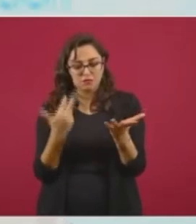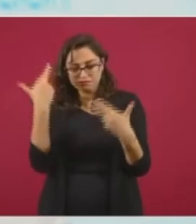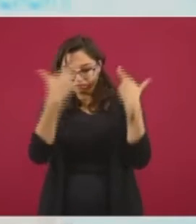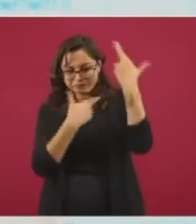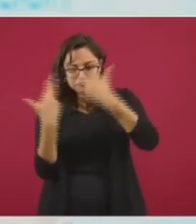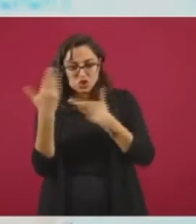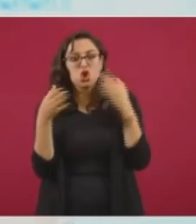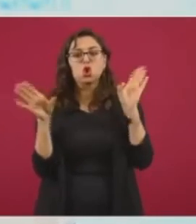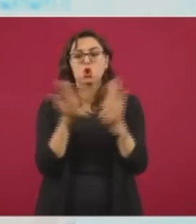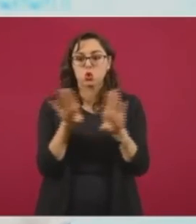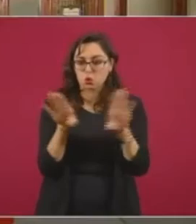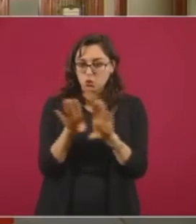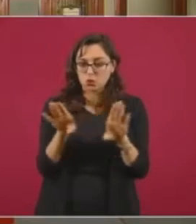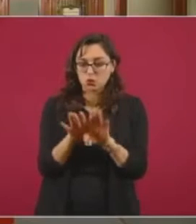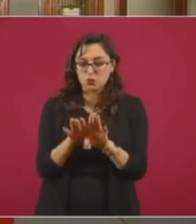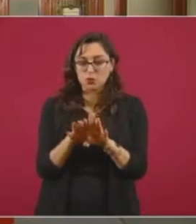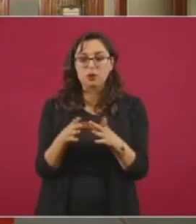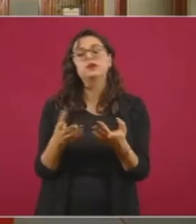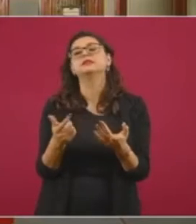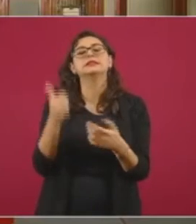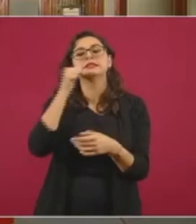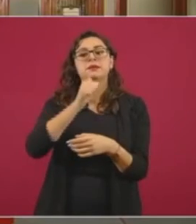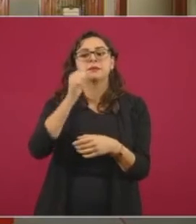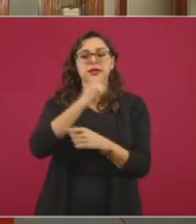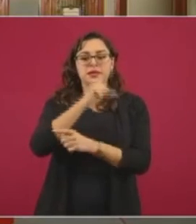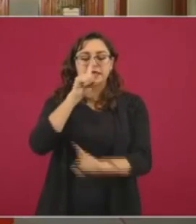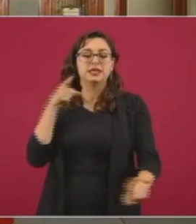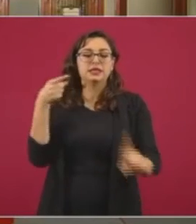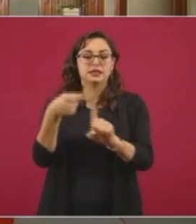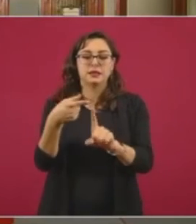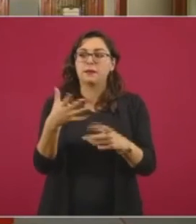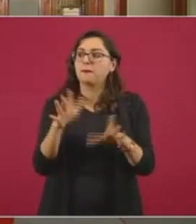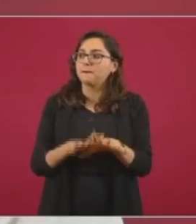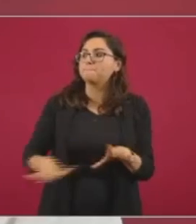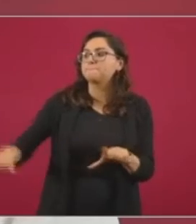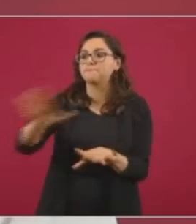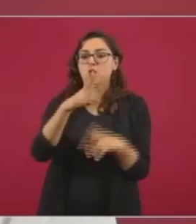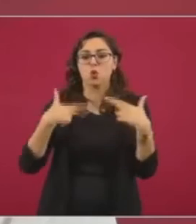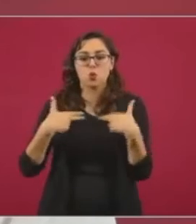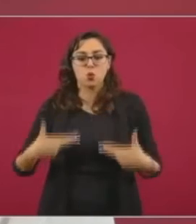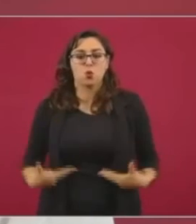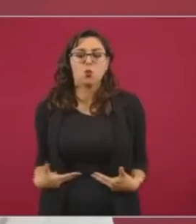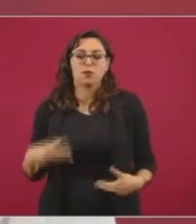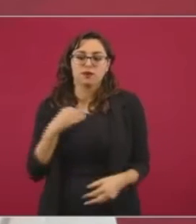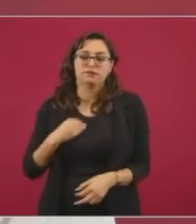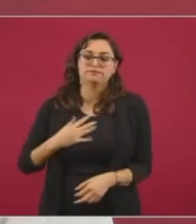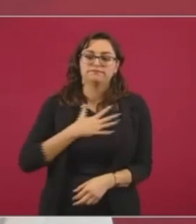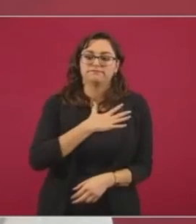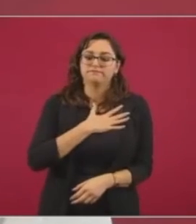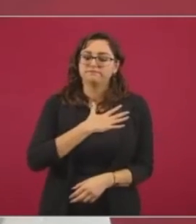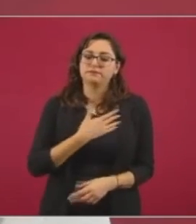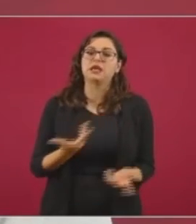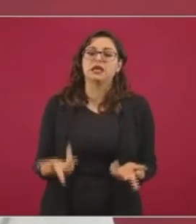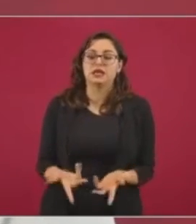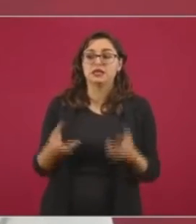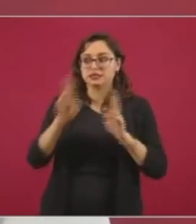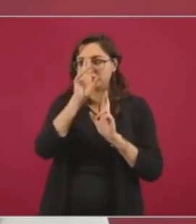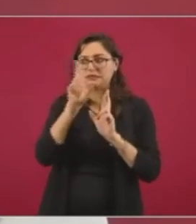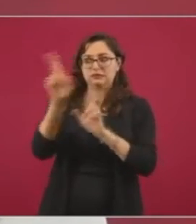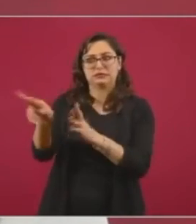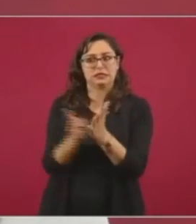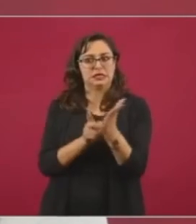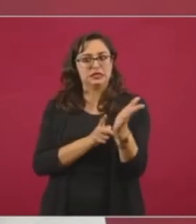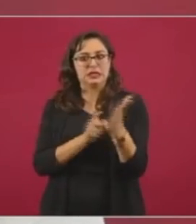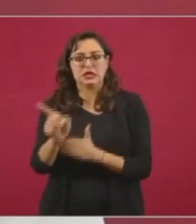analizado, considerando la idea de promover el bienestar humano, respetar los derechos de las personas, tener un